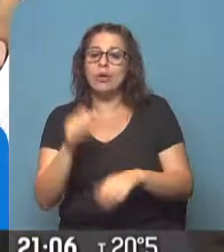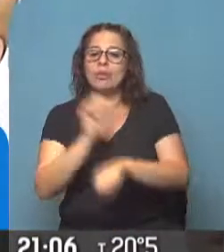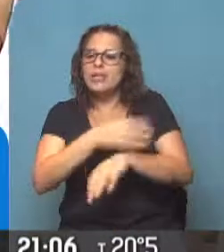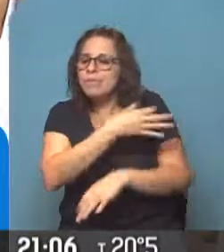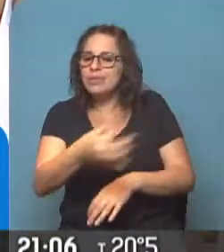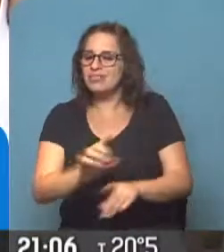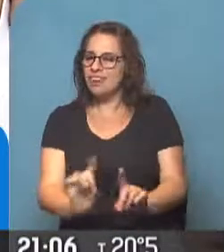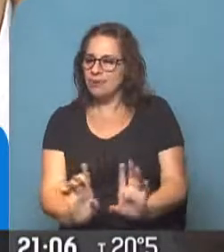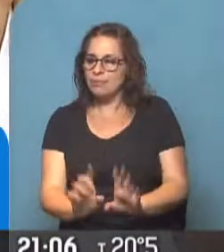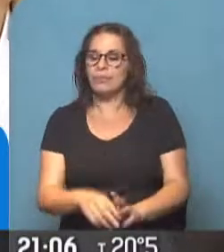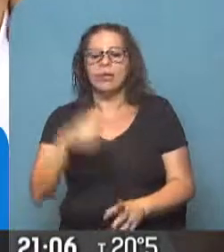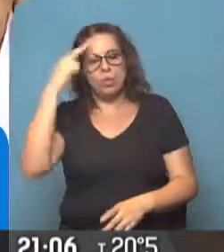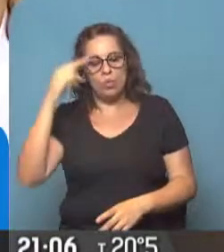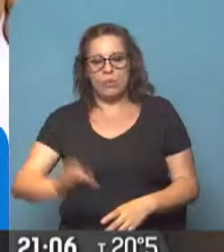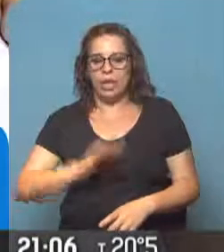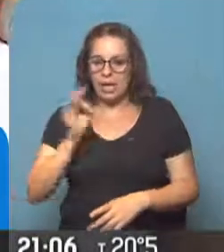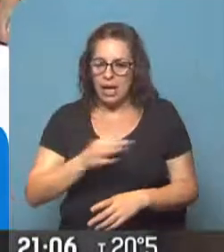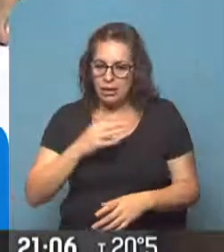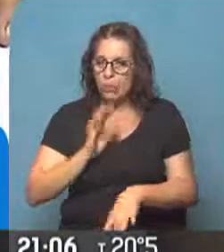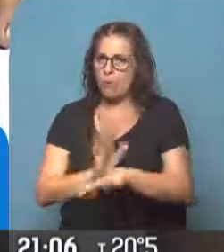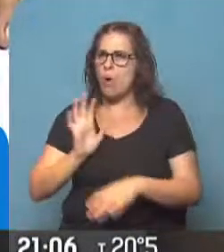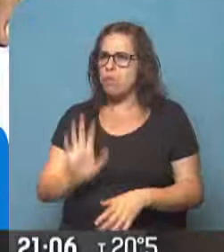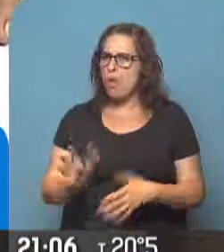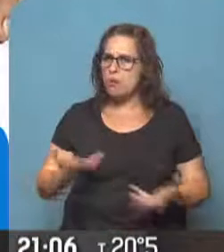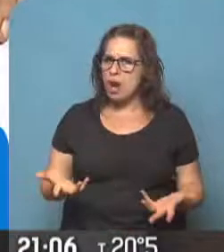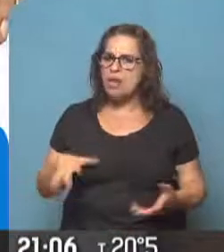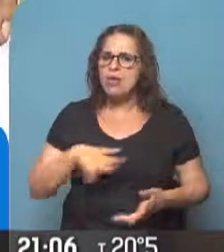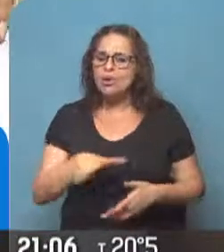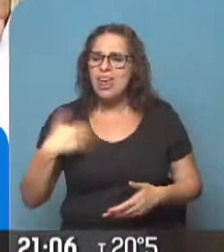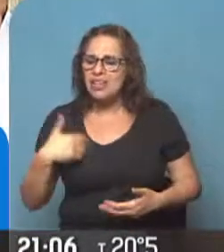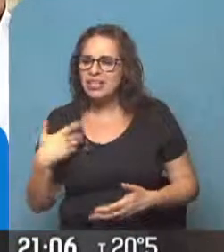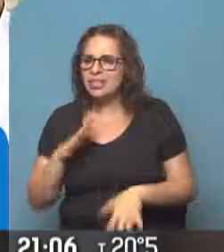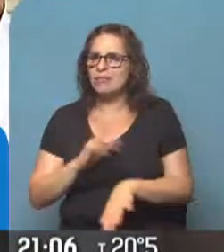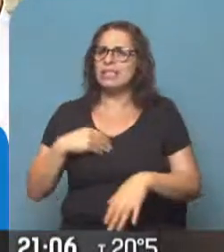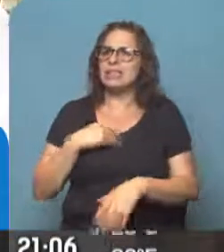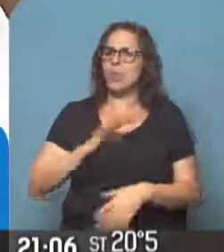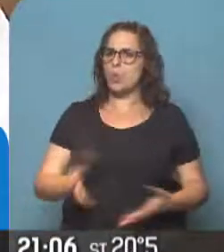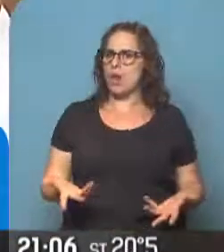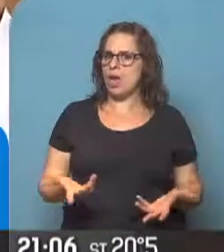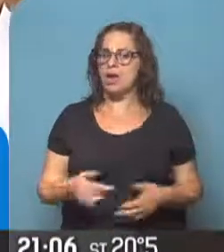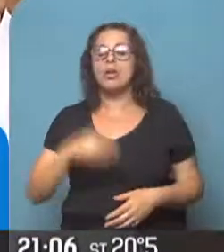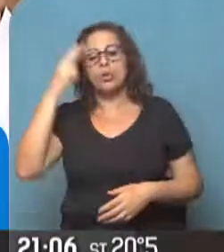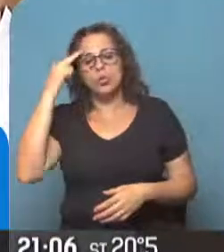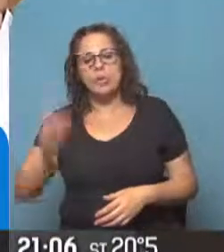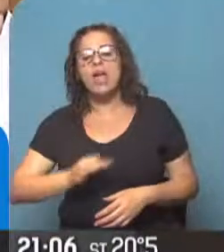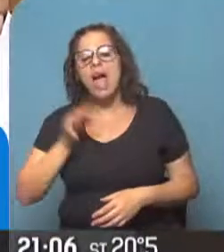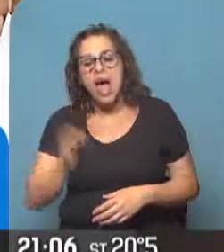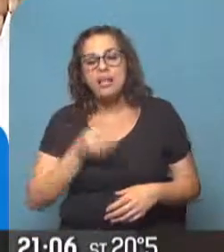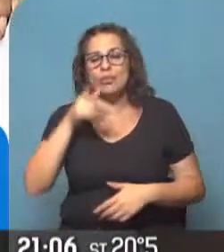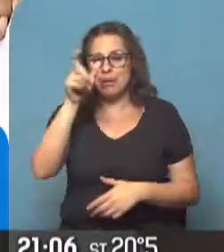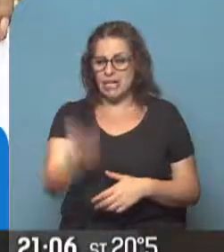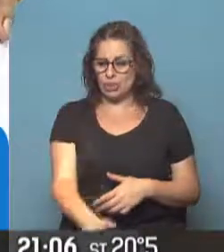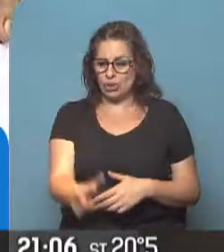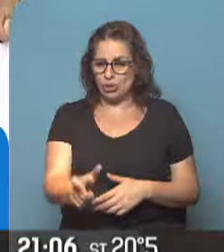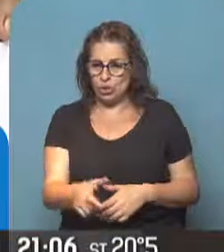efectiva. 9 años es una burla para la sociedad argentina que estamos viviendo. 9 años, una persona